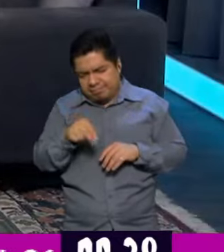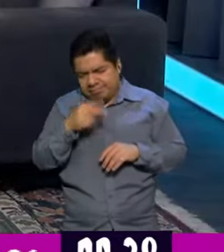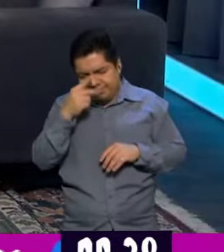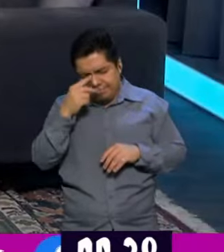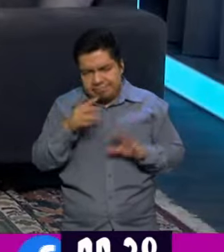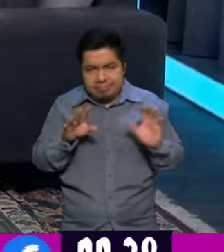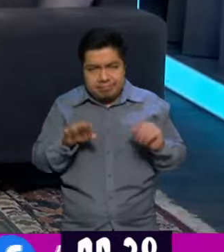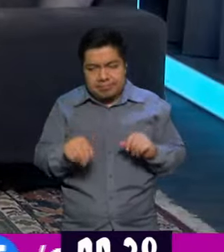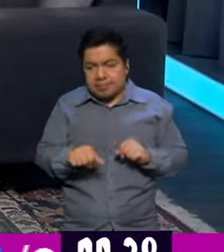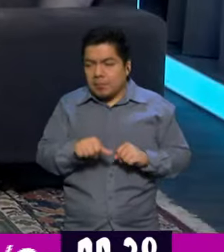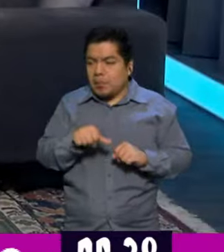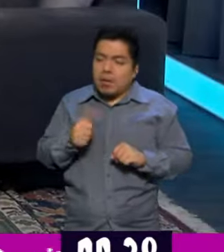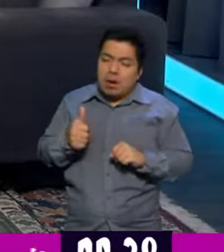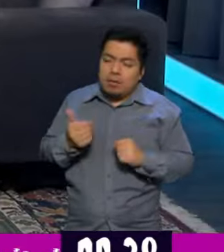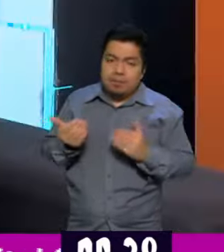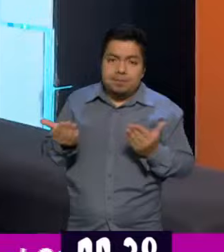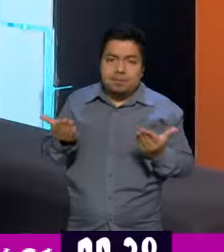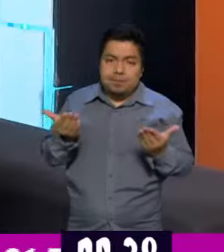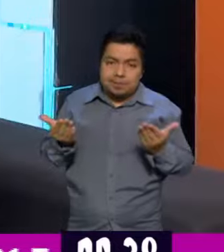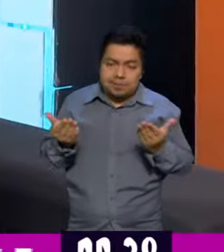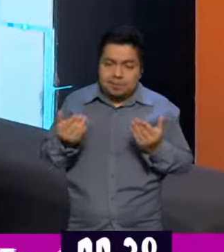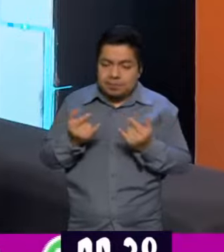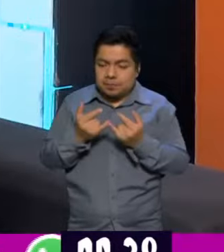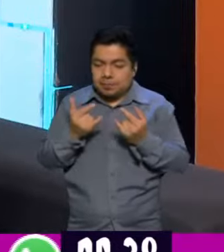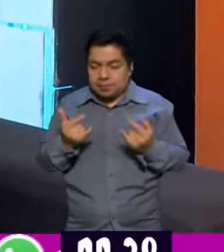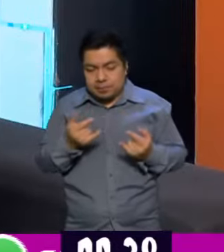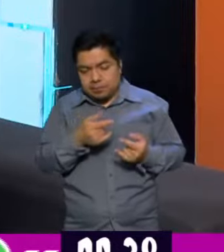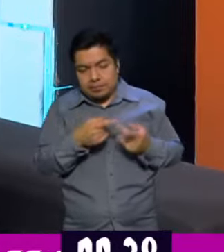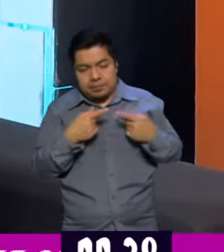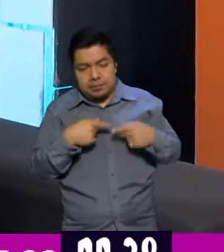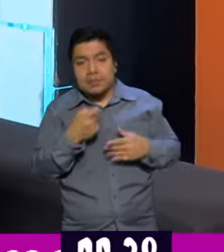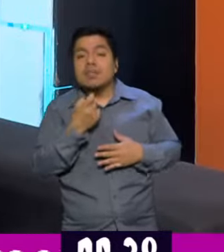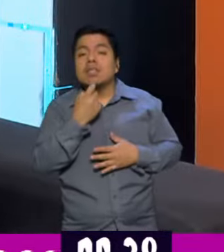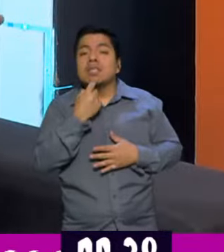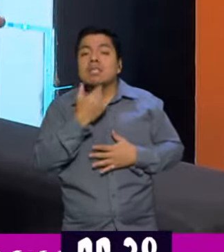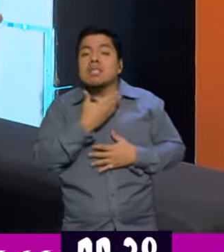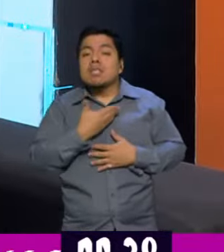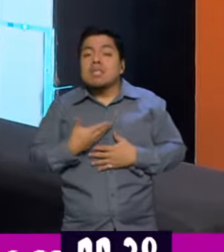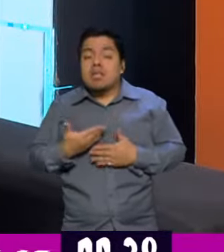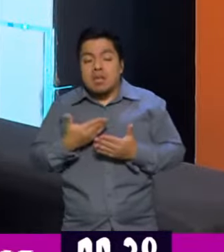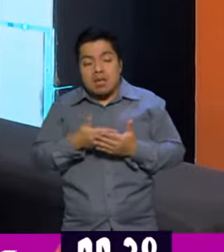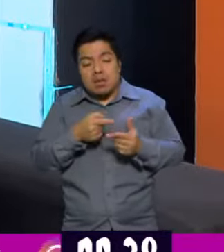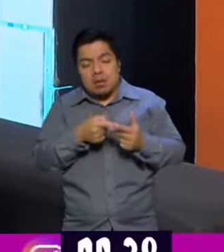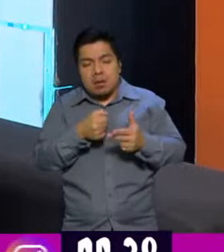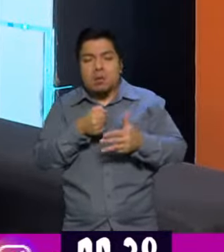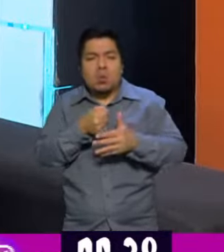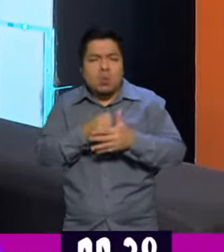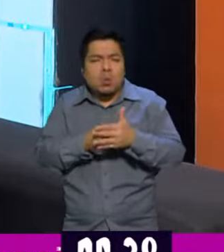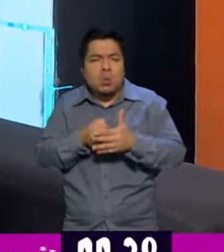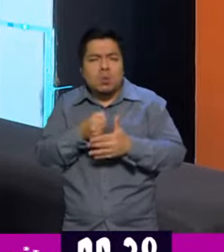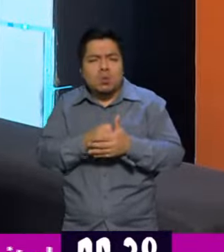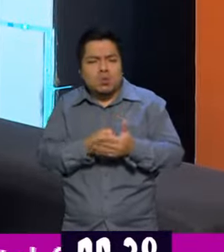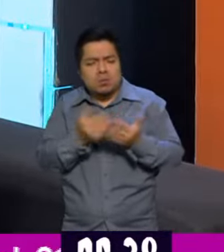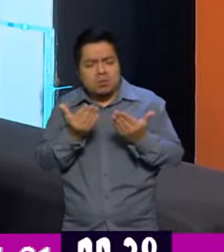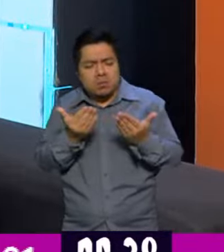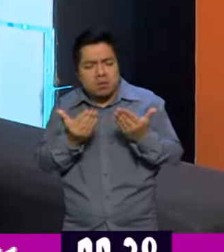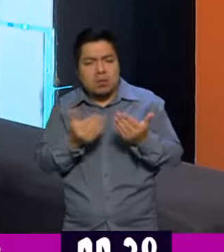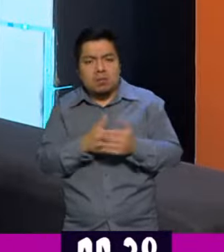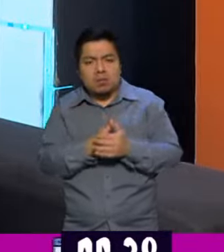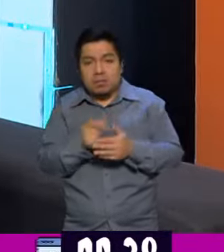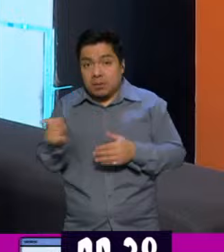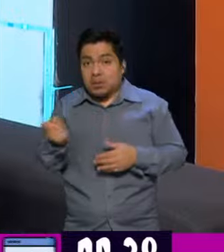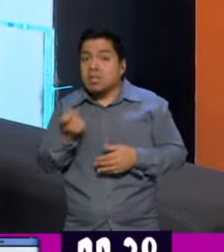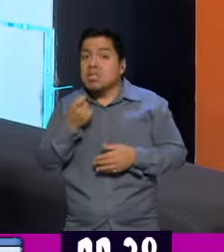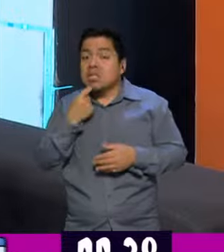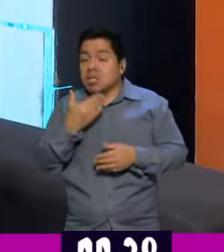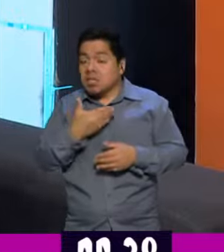otro, habría que comparar la historia personal y política de López Obrador, su lucha para pensar. O sea, López dice,